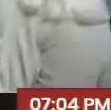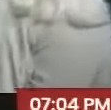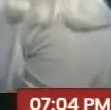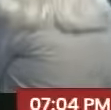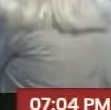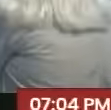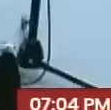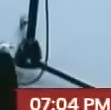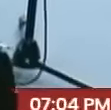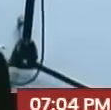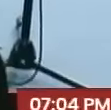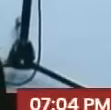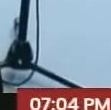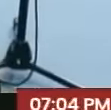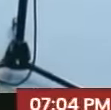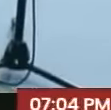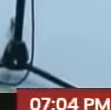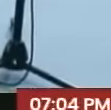orgullo.